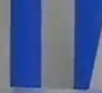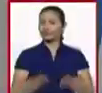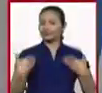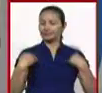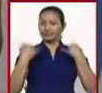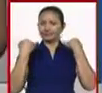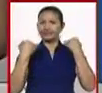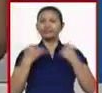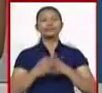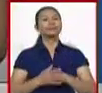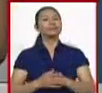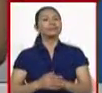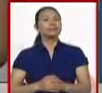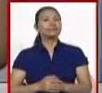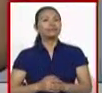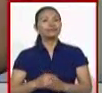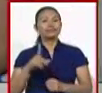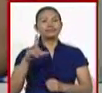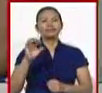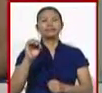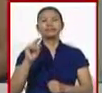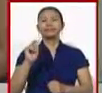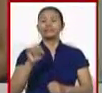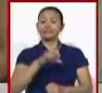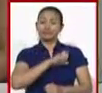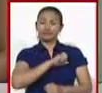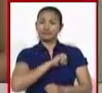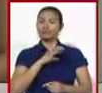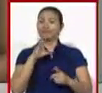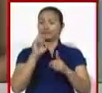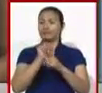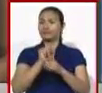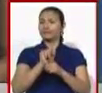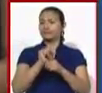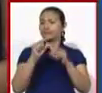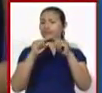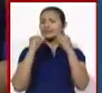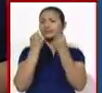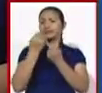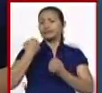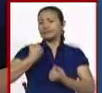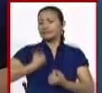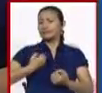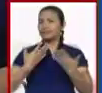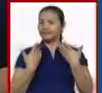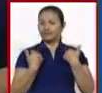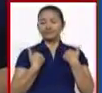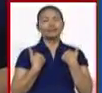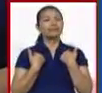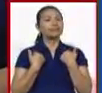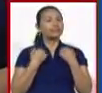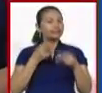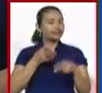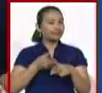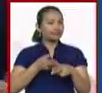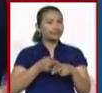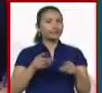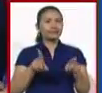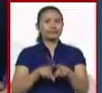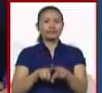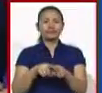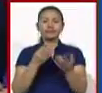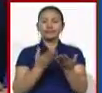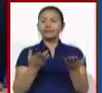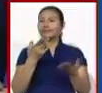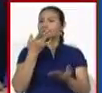Tenemos más información hasta la zona de Los Lotes, donde la policía arrestó a presuntos pandilleros que en su poder tenían armas blancas, además